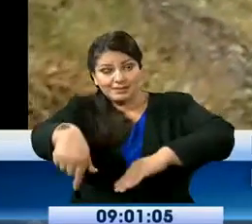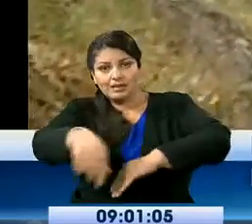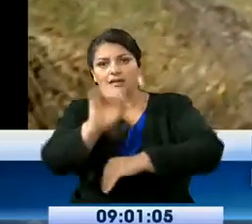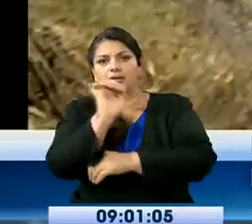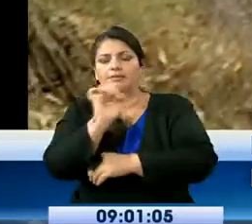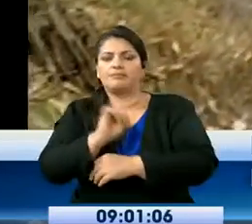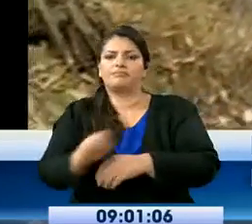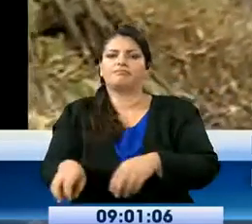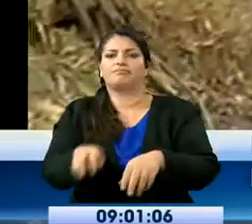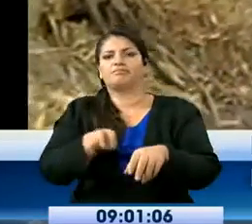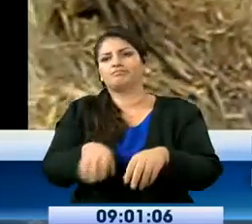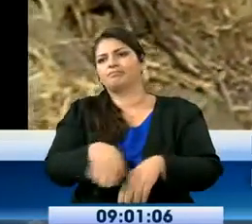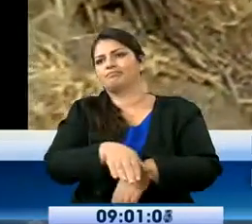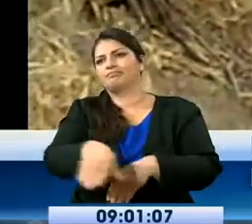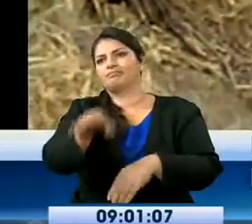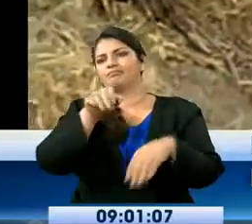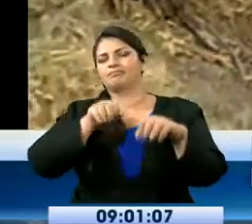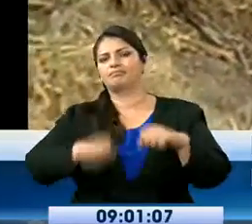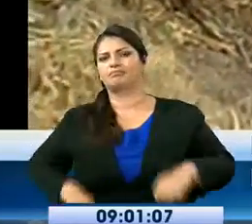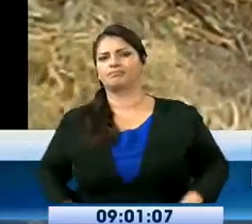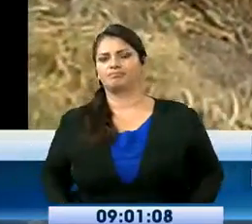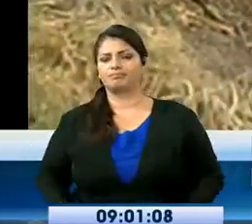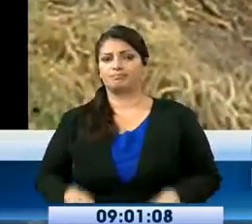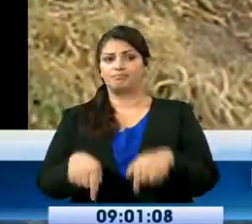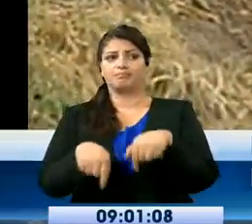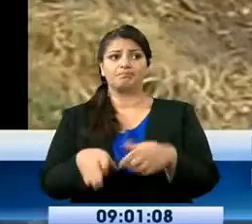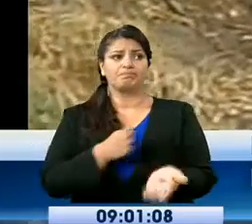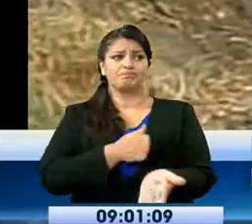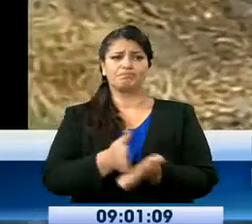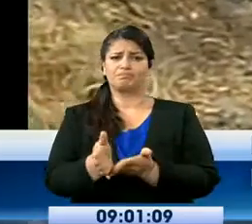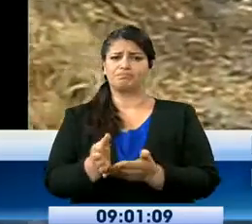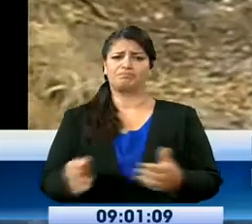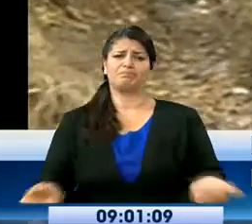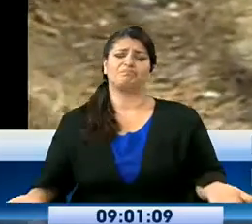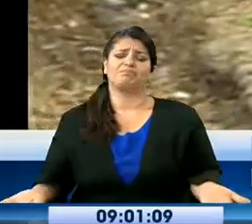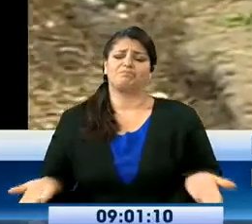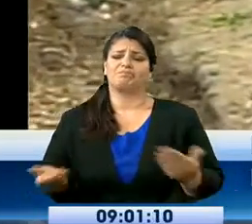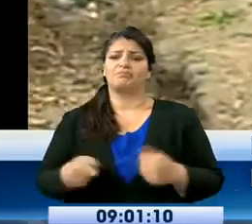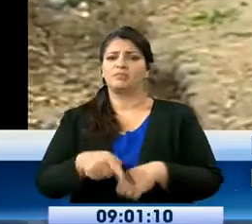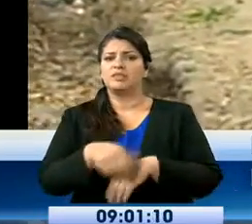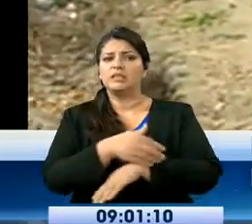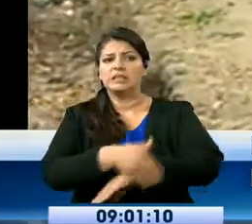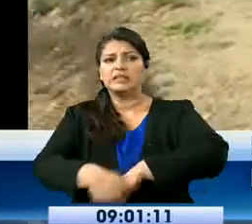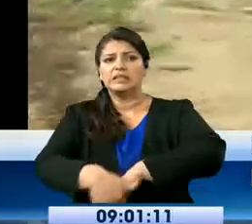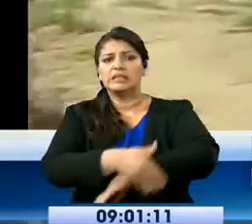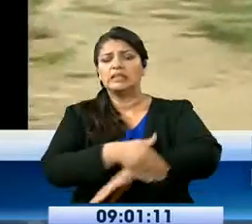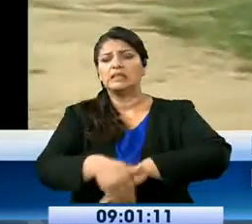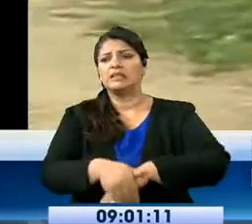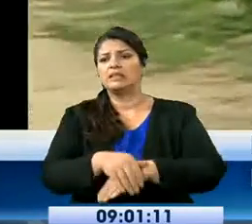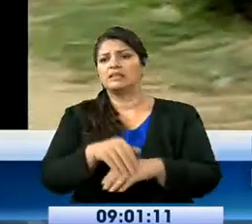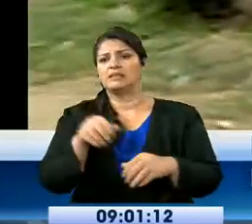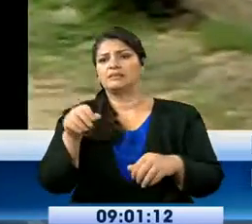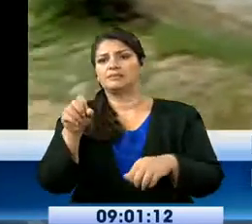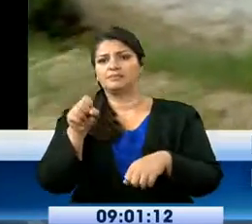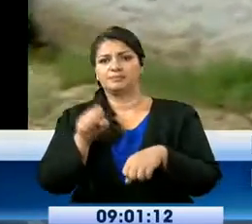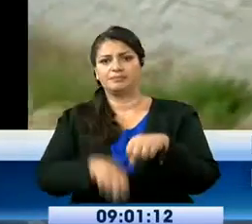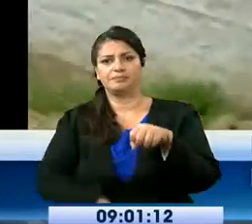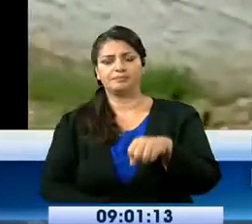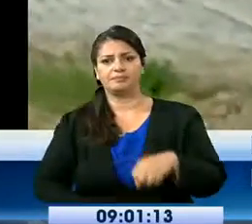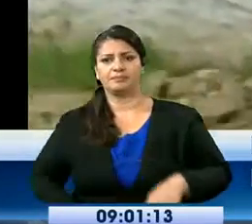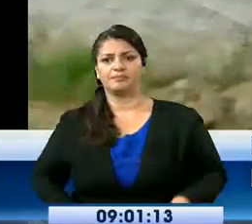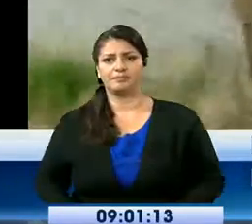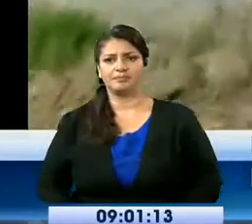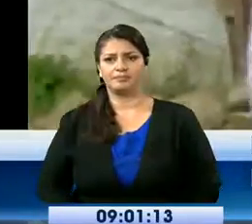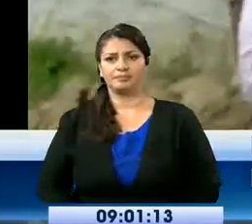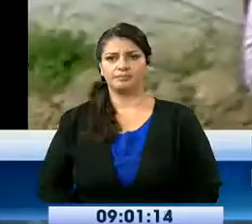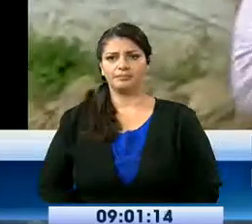grande. Ese es un problema, calles, accesos. Otro problema que yo sí lo he detectado, y ese hago yo un llamado a CENEL, Unidad de Negocios